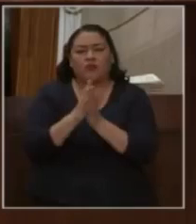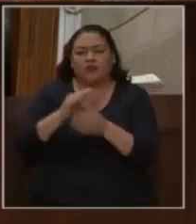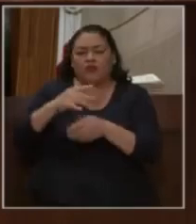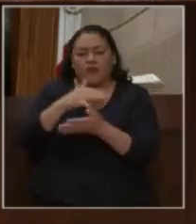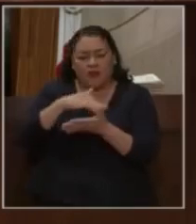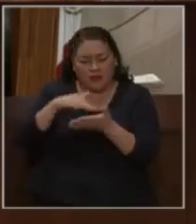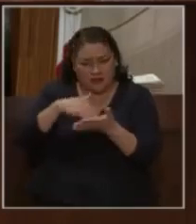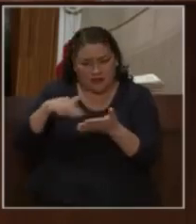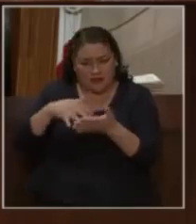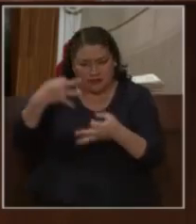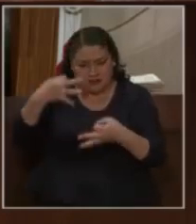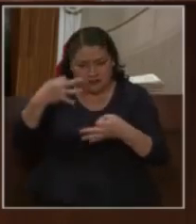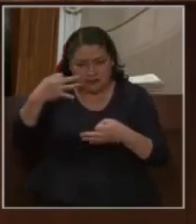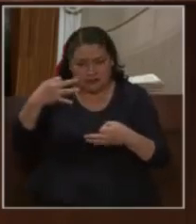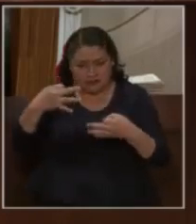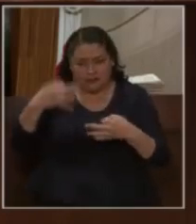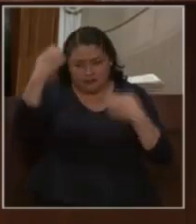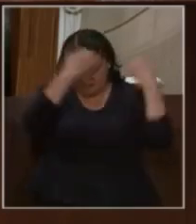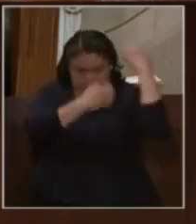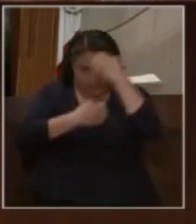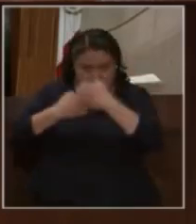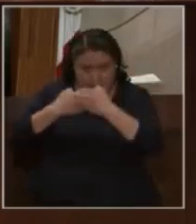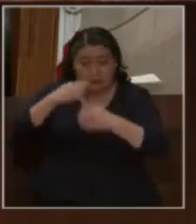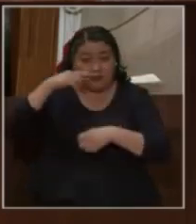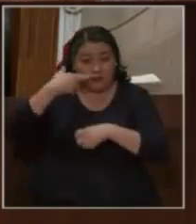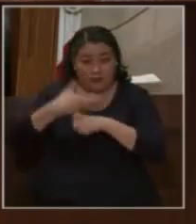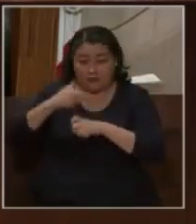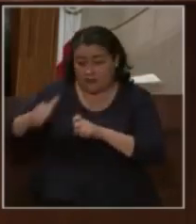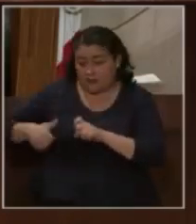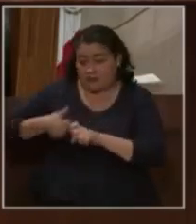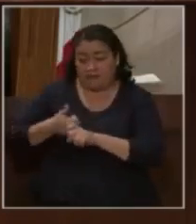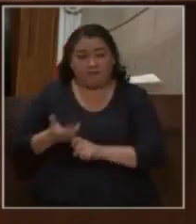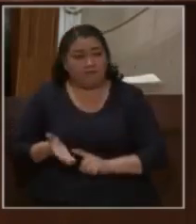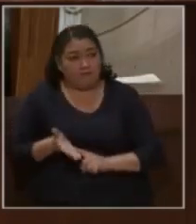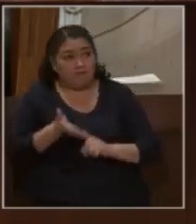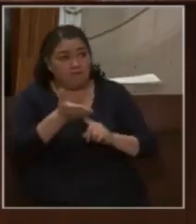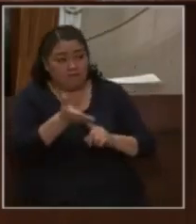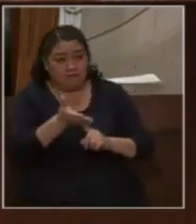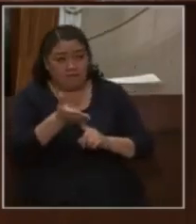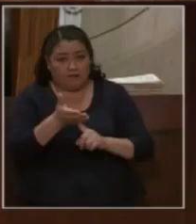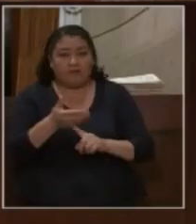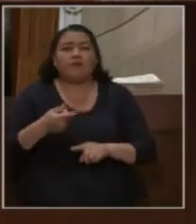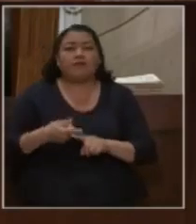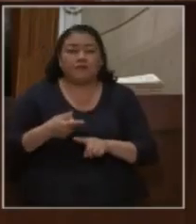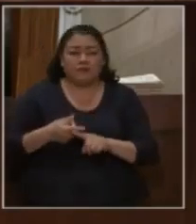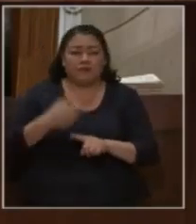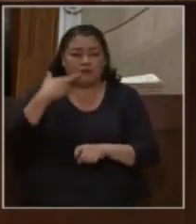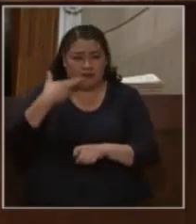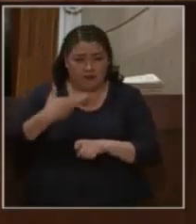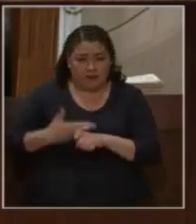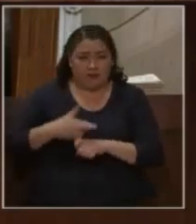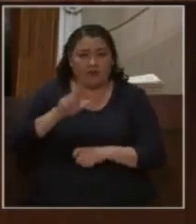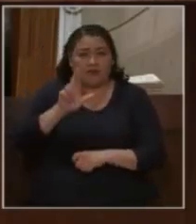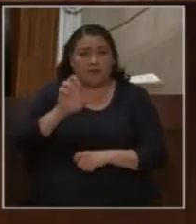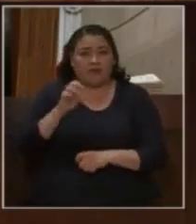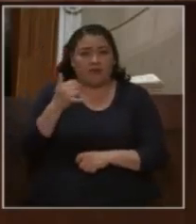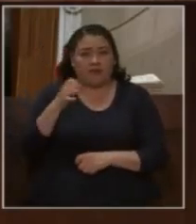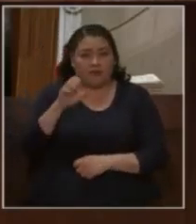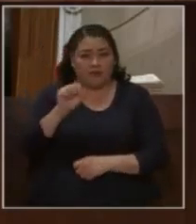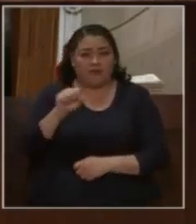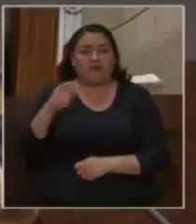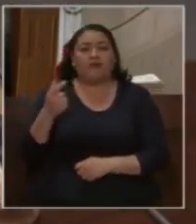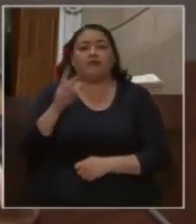con el proyecto de resolución que somete a consideración de este Pleno la ponencia del magistrado Reyes